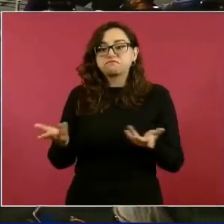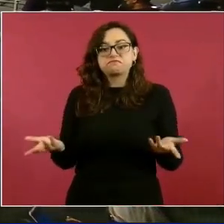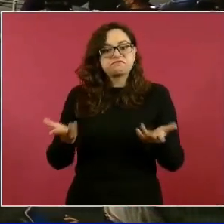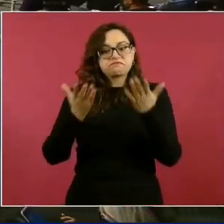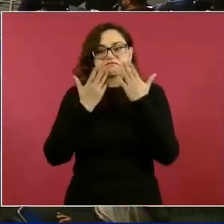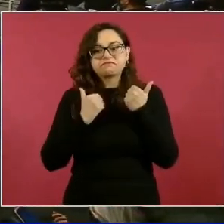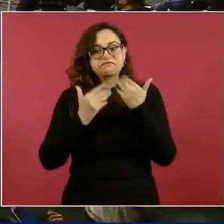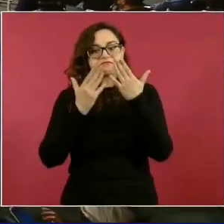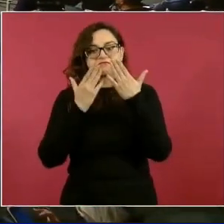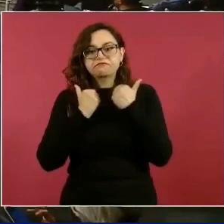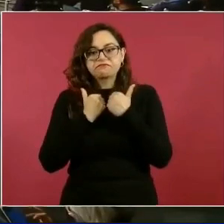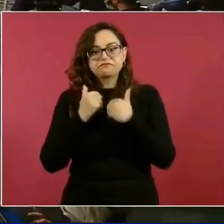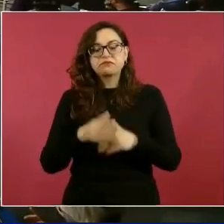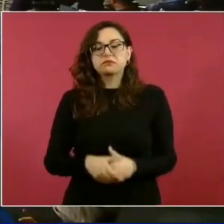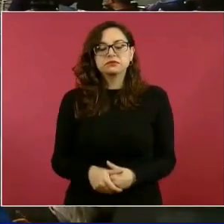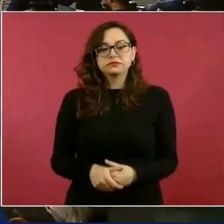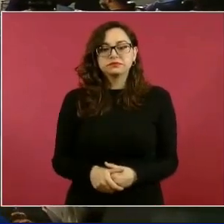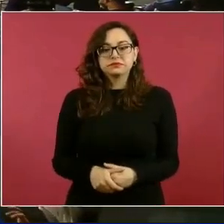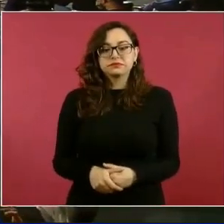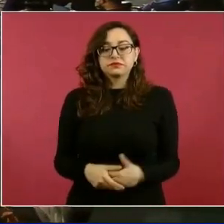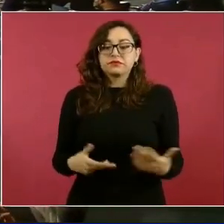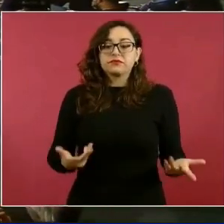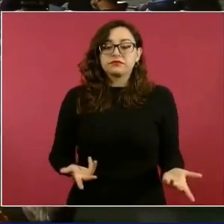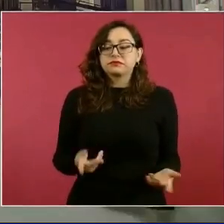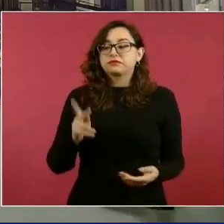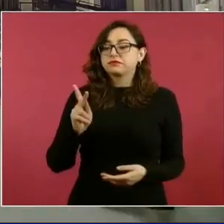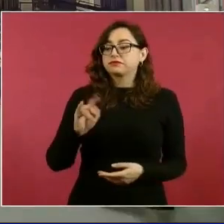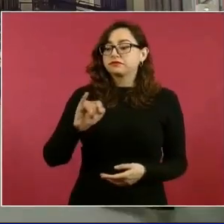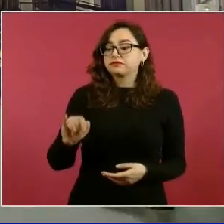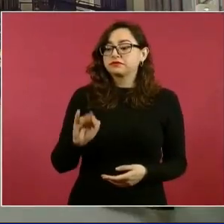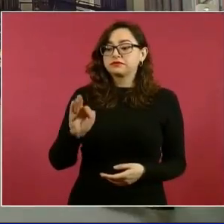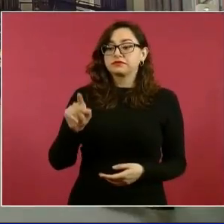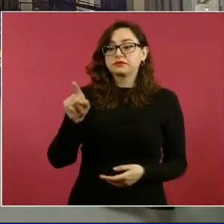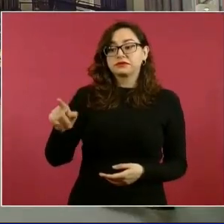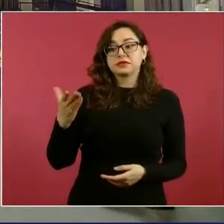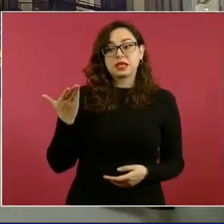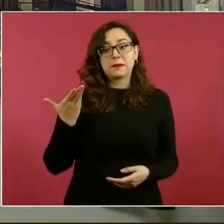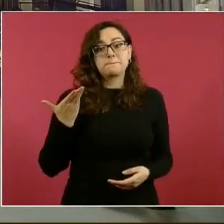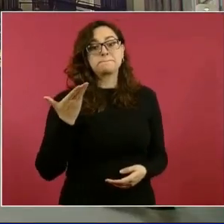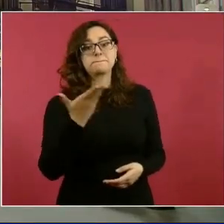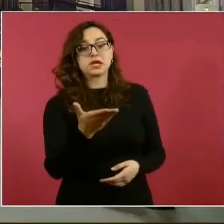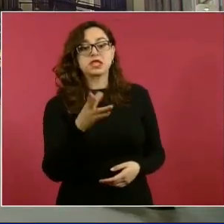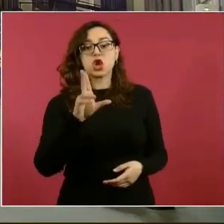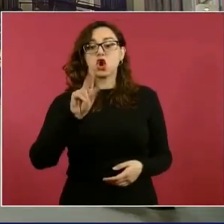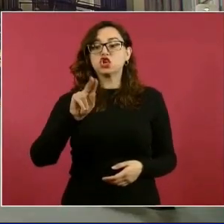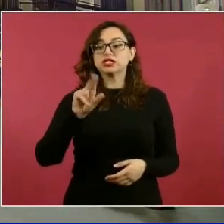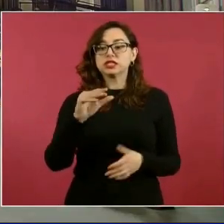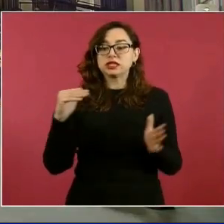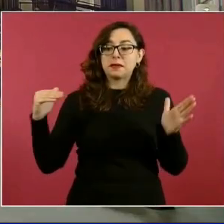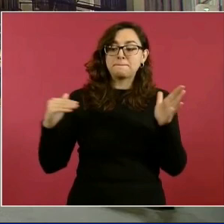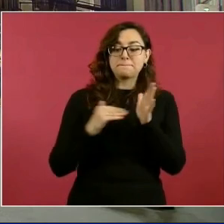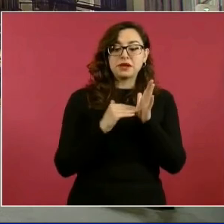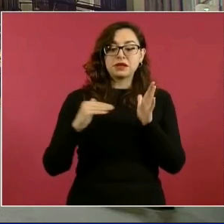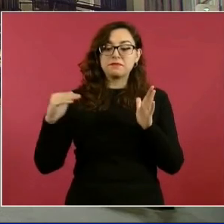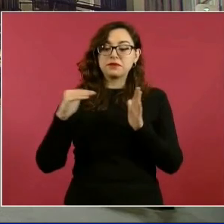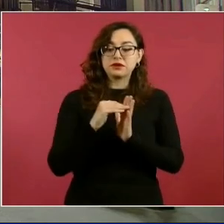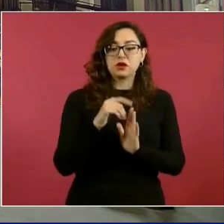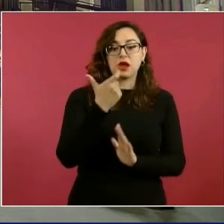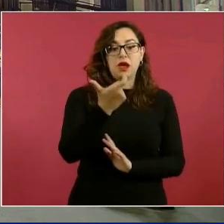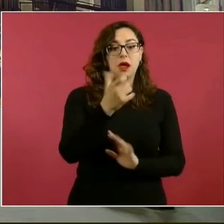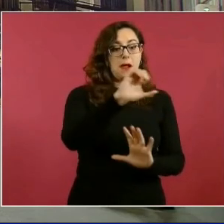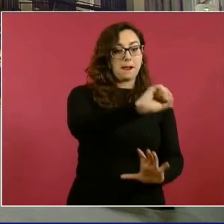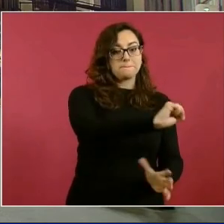tiene un presupuesto están pidiendo un presupuesto de 80,000 millones de pesos y esto